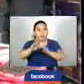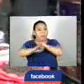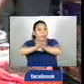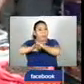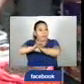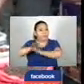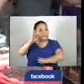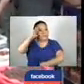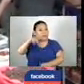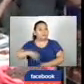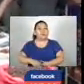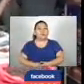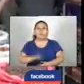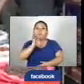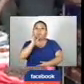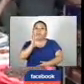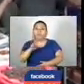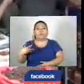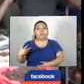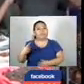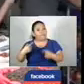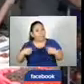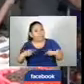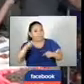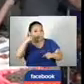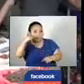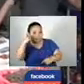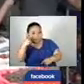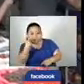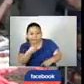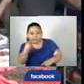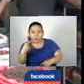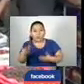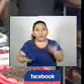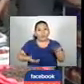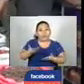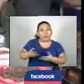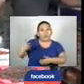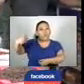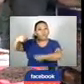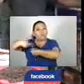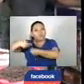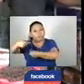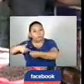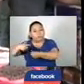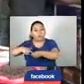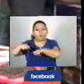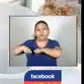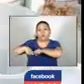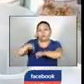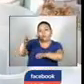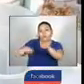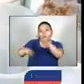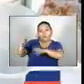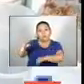El funcionario aseguró que continuarán con las inspecciones en los mercados, gasolineras,